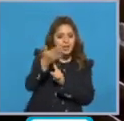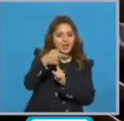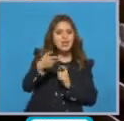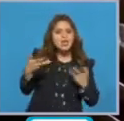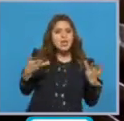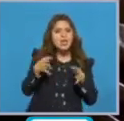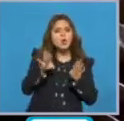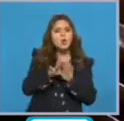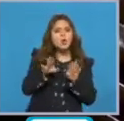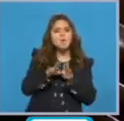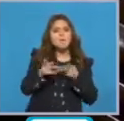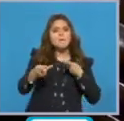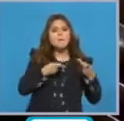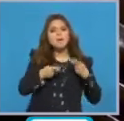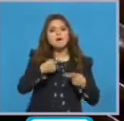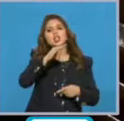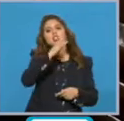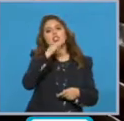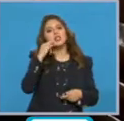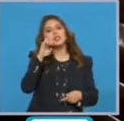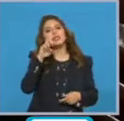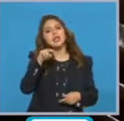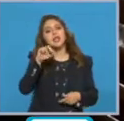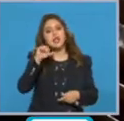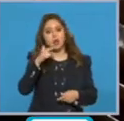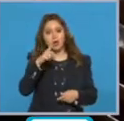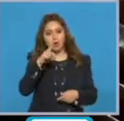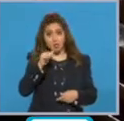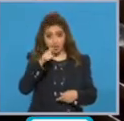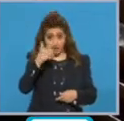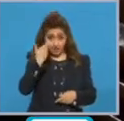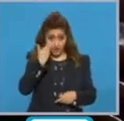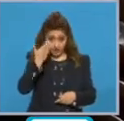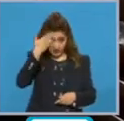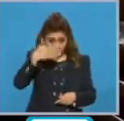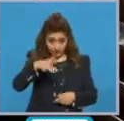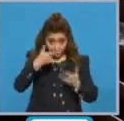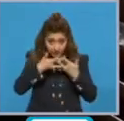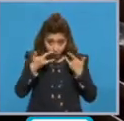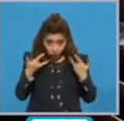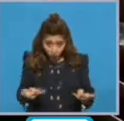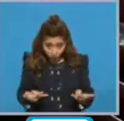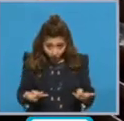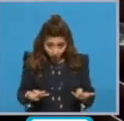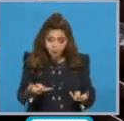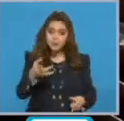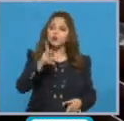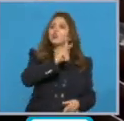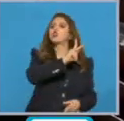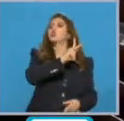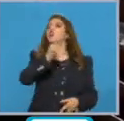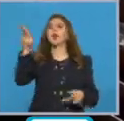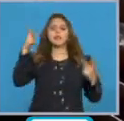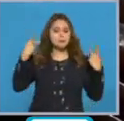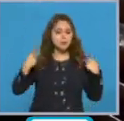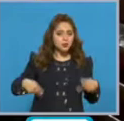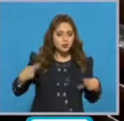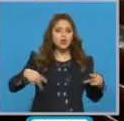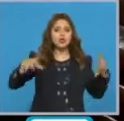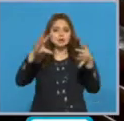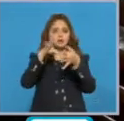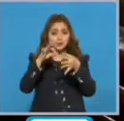cierto. ¿Se lo cuento? Sí, cuéntame. Bueno, ahí les va, tío Alberto, ahí les va a todos los presentes